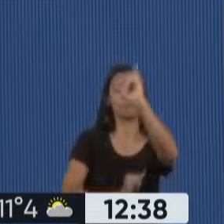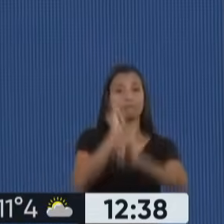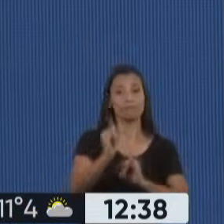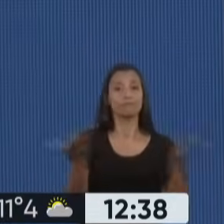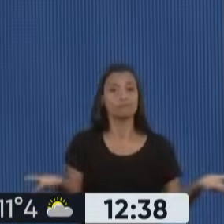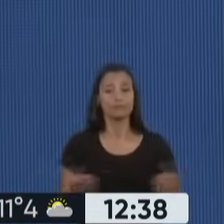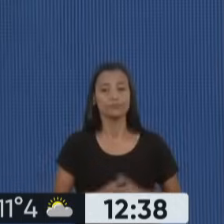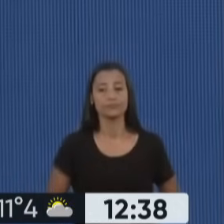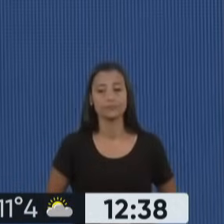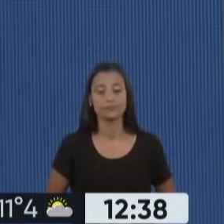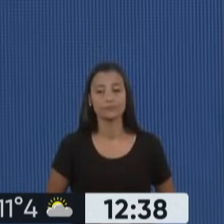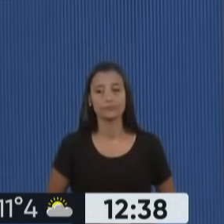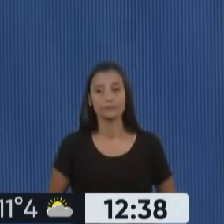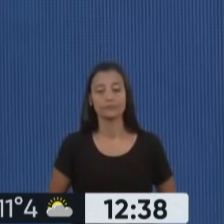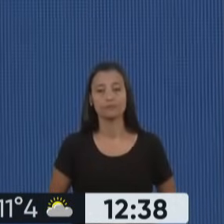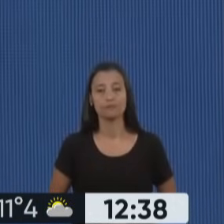Hemos